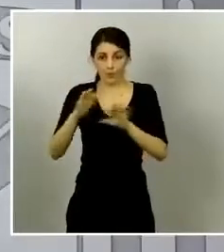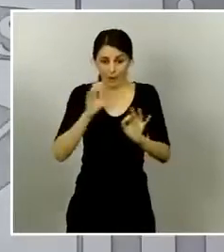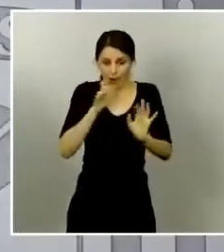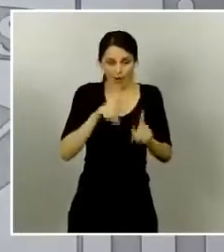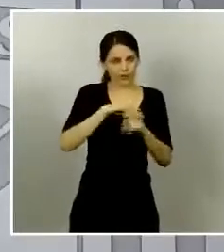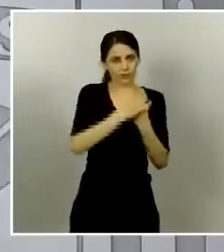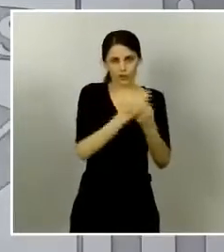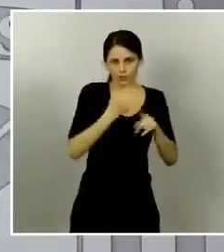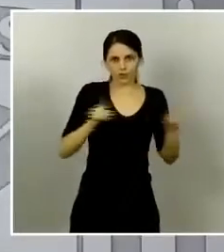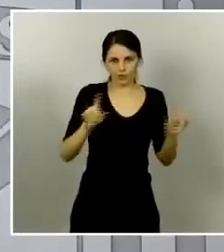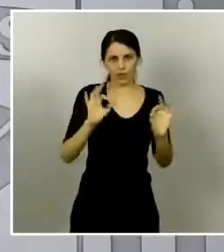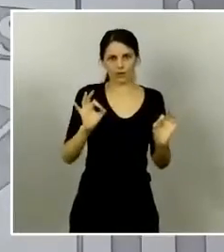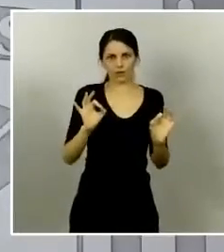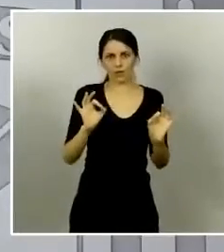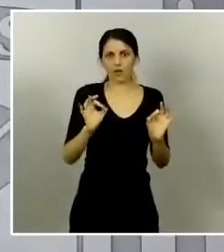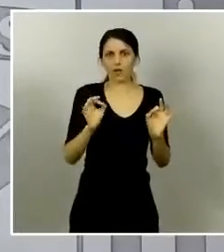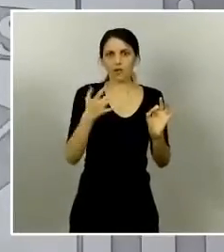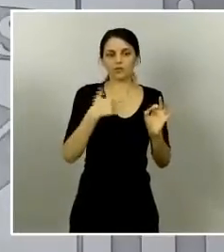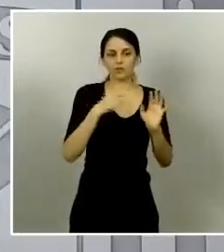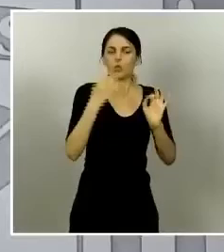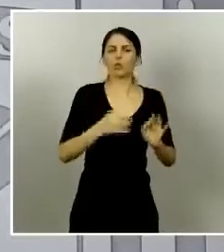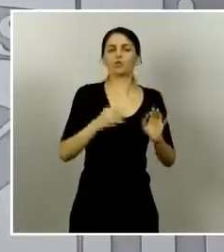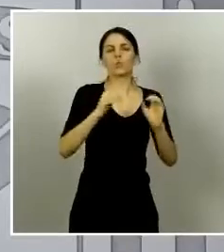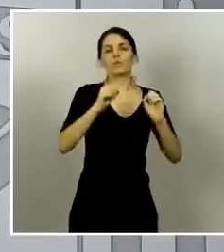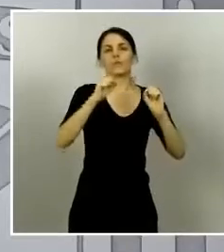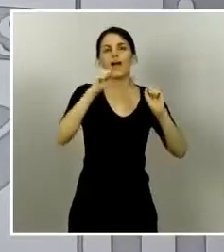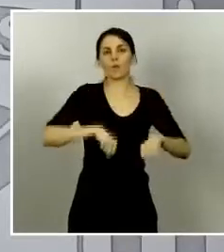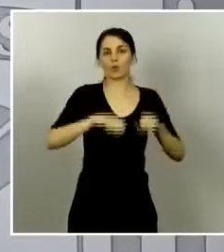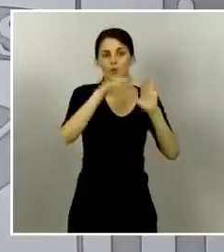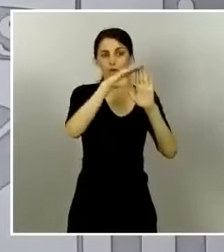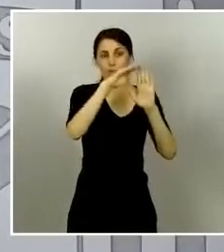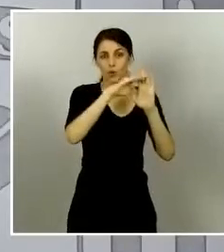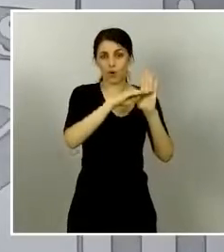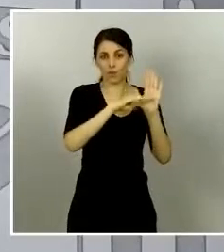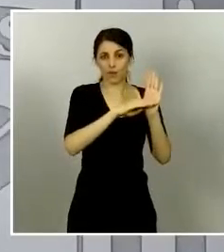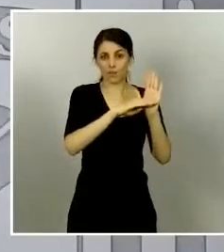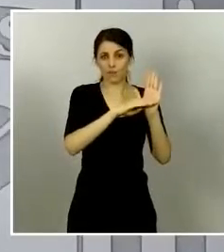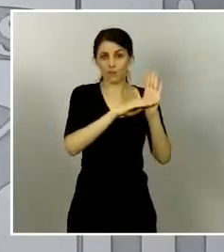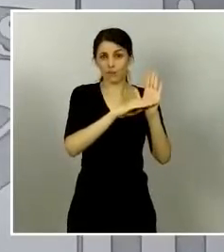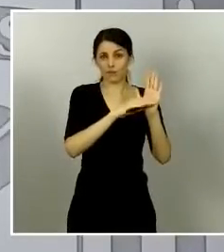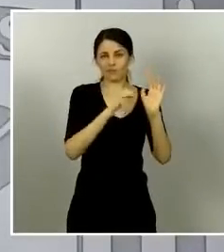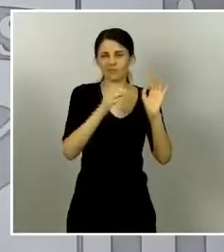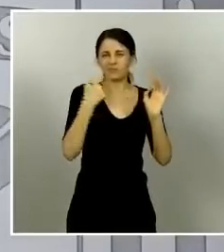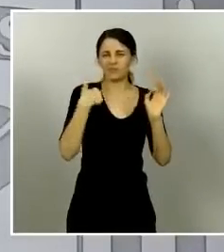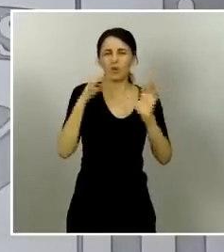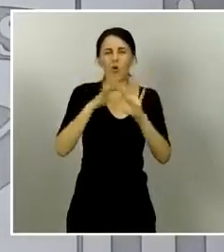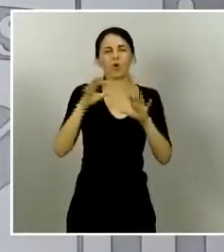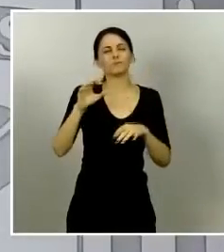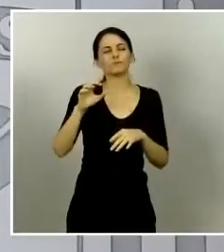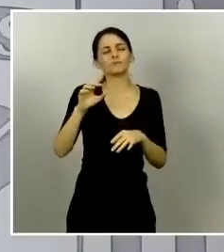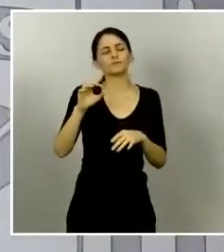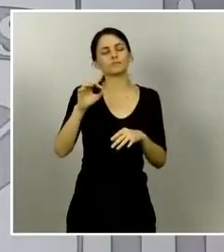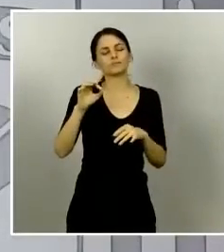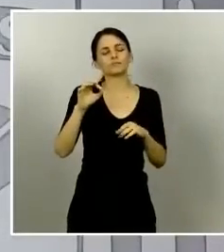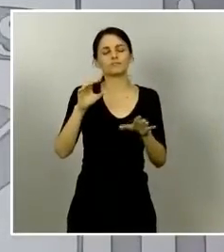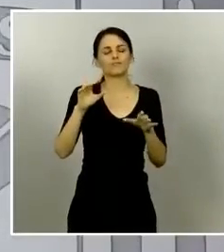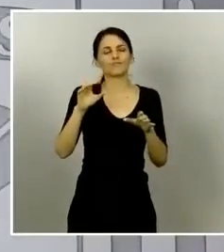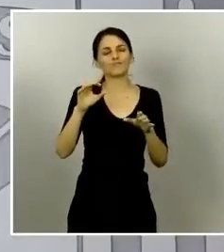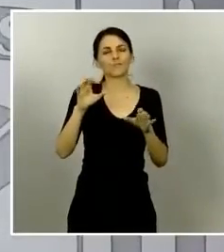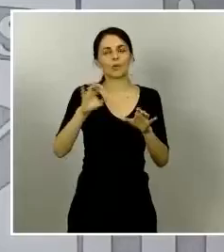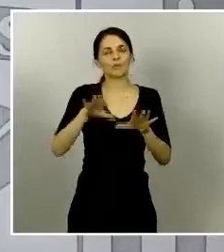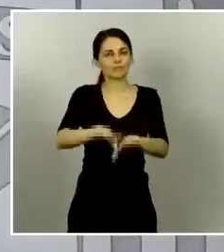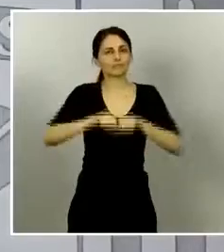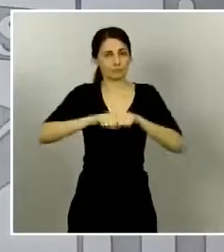Esa hoja de ruta permanece intacta, como todos los acuerdos, todos los puntos que se firmaron en el acuerdo programático que tuvimos en